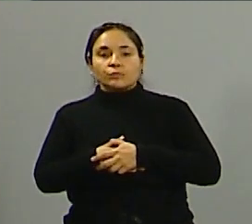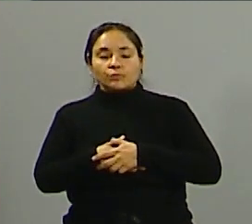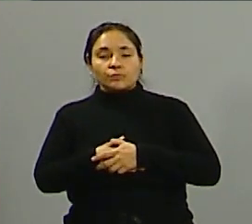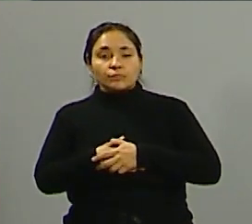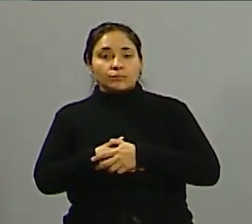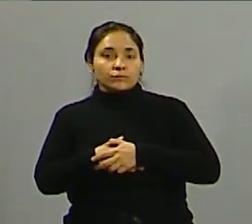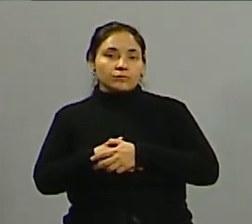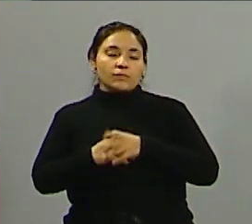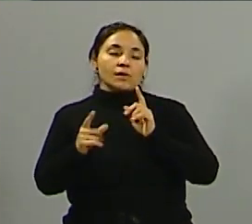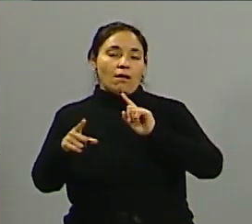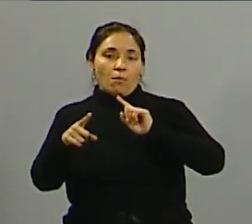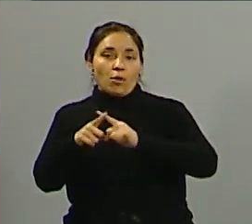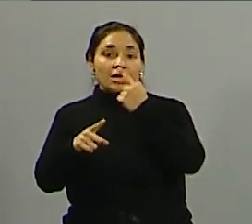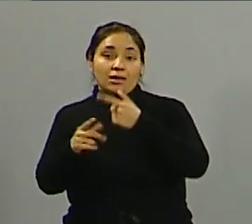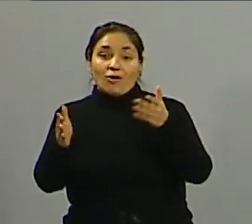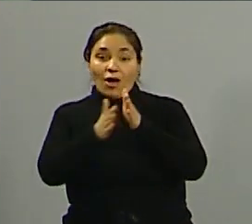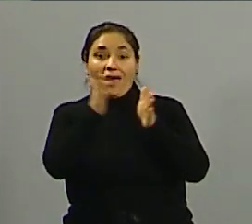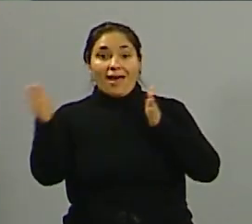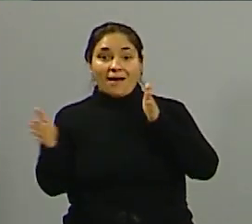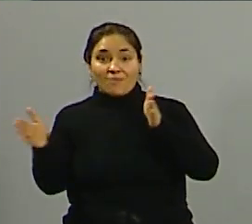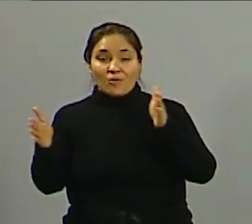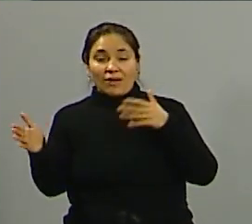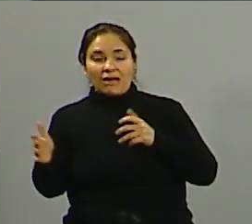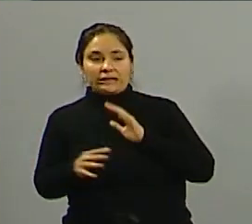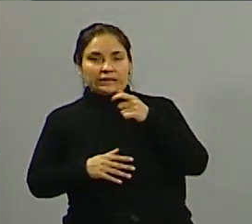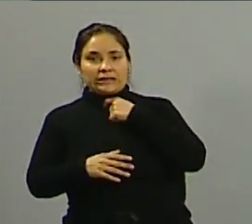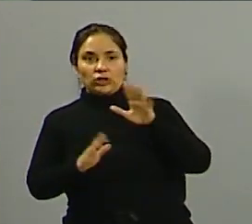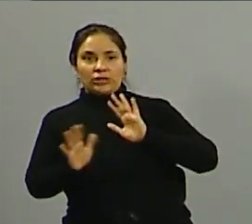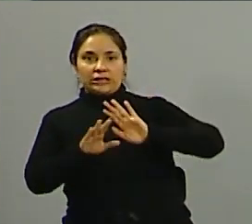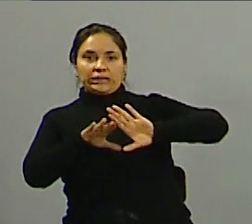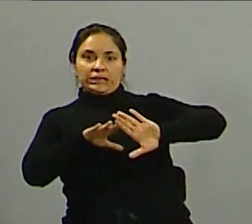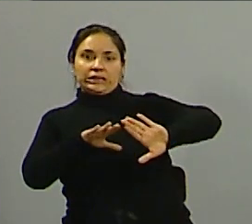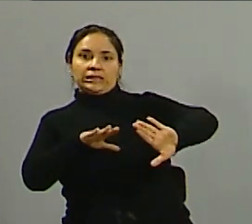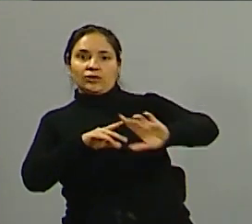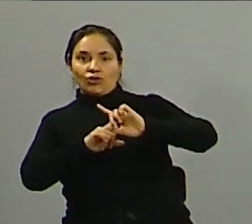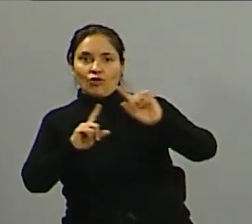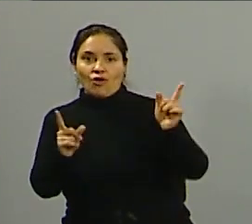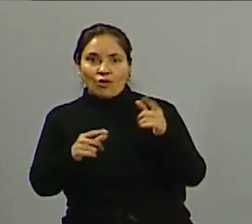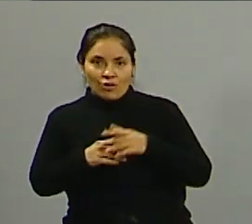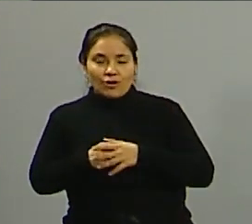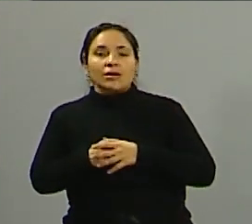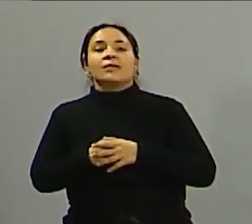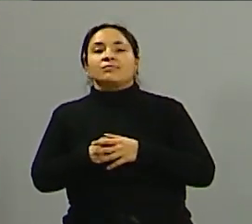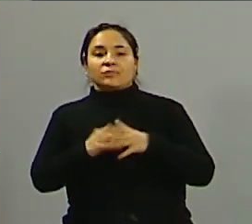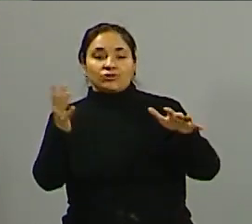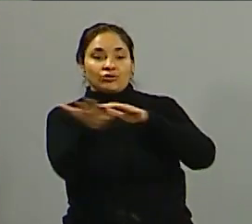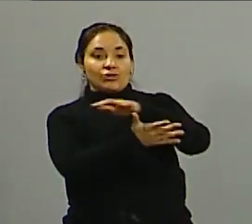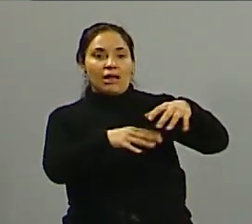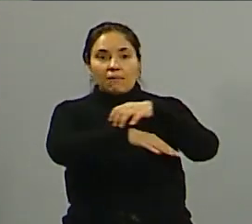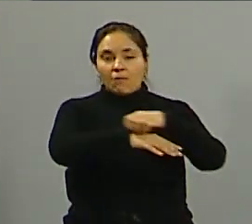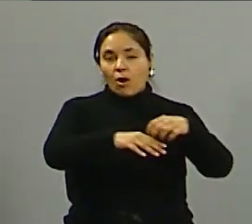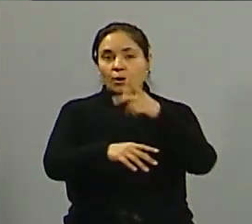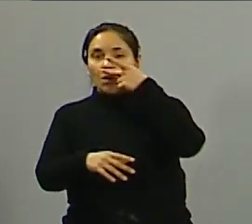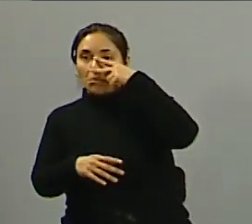los políticos de la época buscaban alejarse. ¿No? Buscaban alejarse, era marcar la diferencia entre las clases sociales.